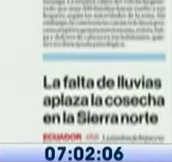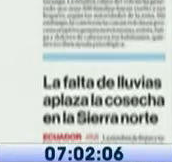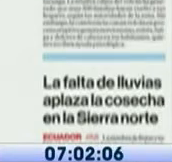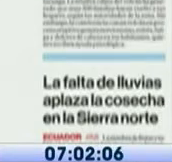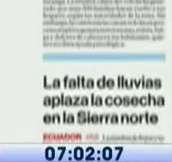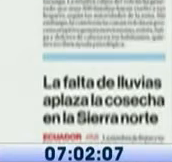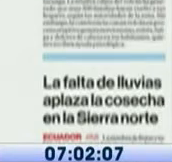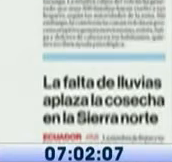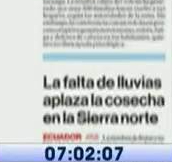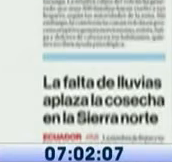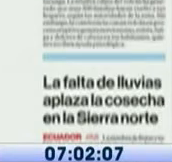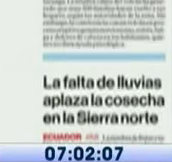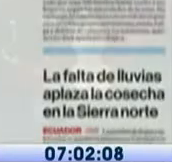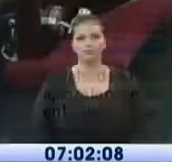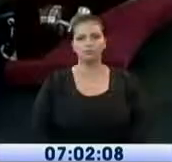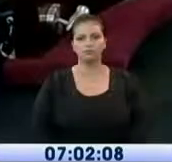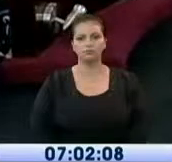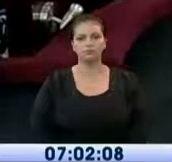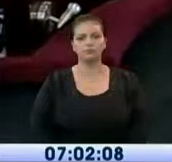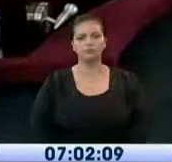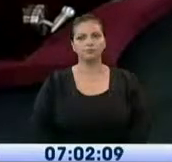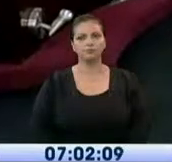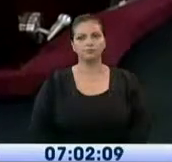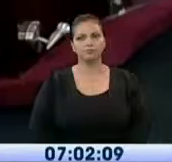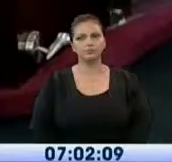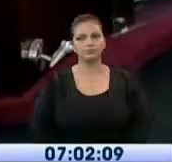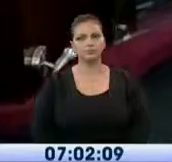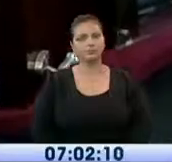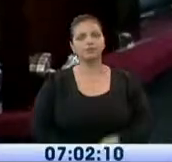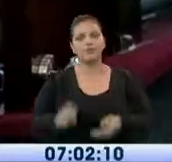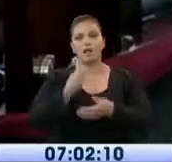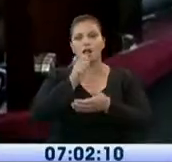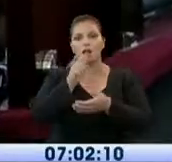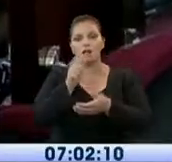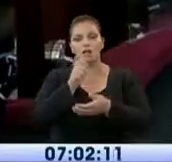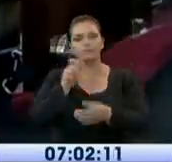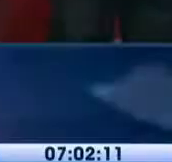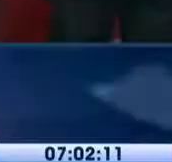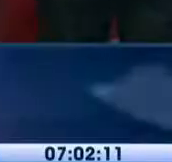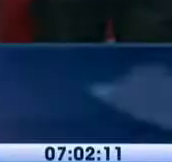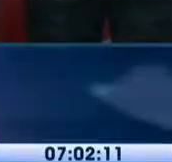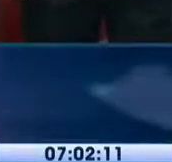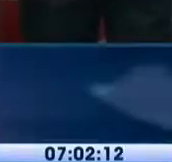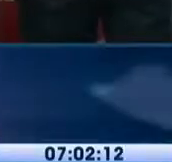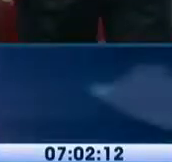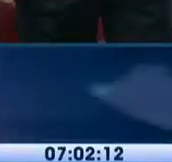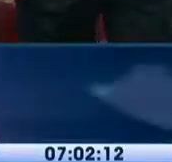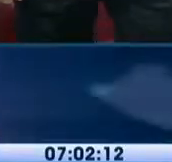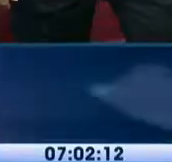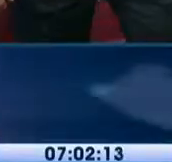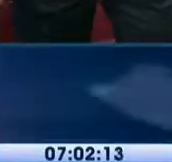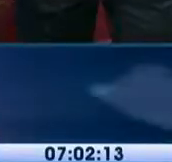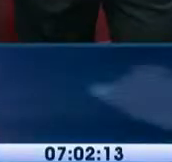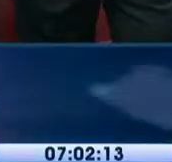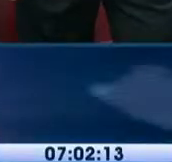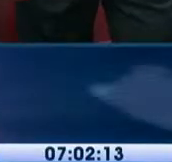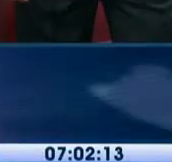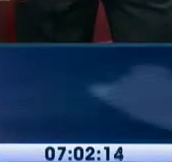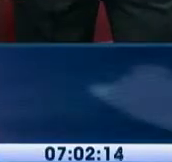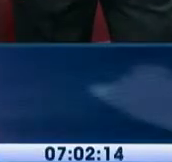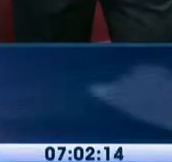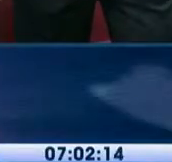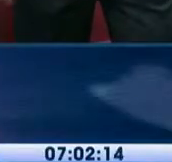supuesto, en Diario El Comercio. Ahí está, ya está Jorge Salazar también listo. Ah, bien. Asustadito, medio pálido, pero ahí está.